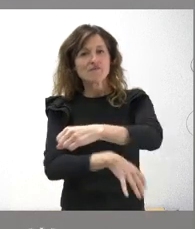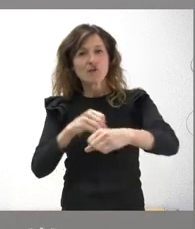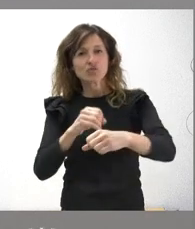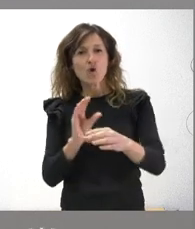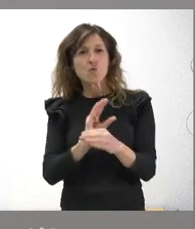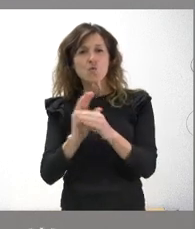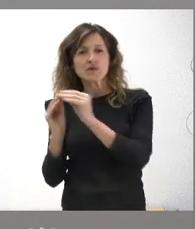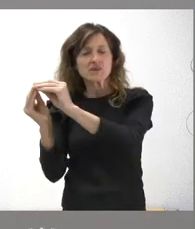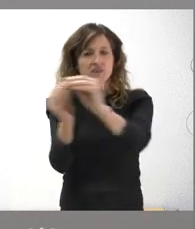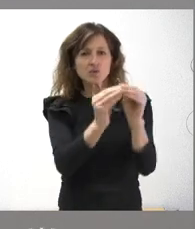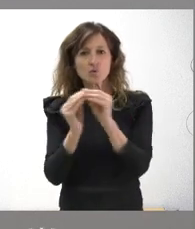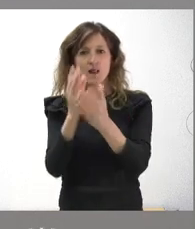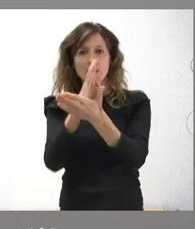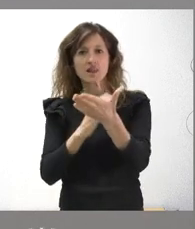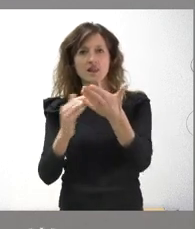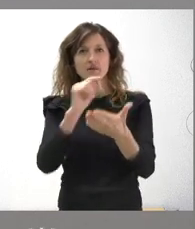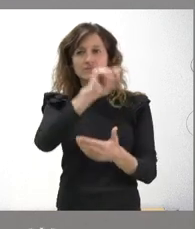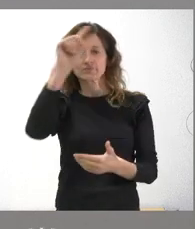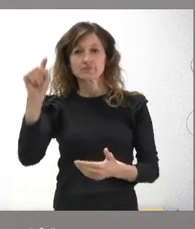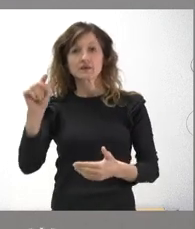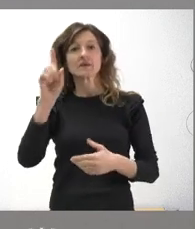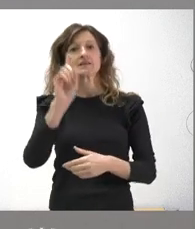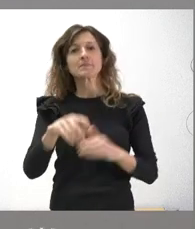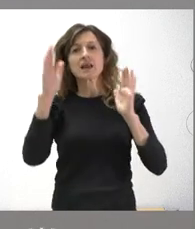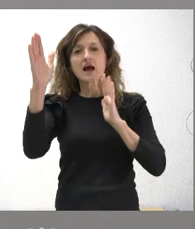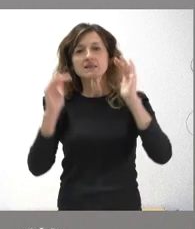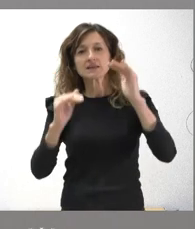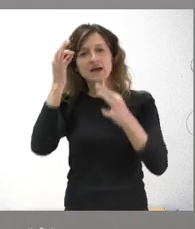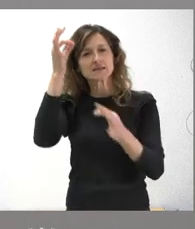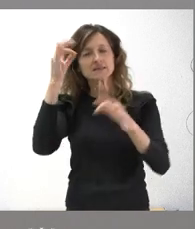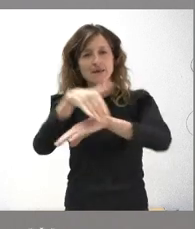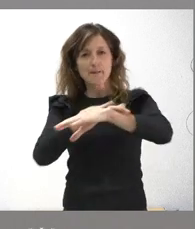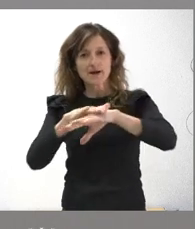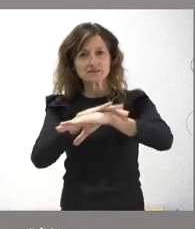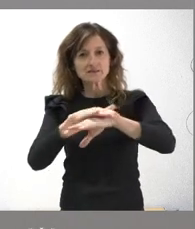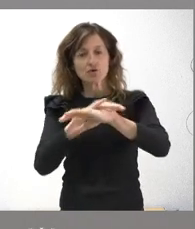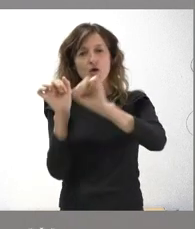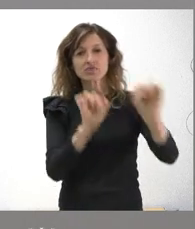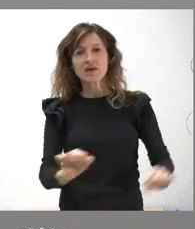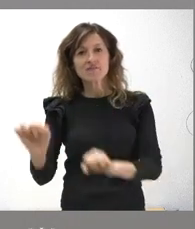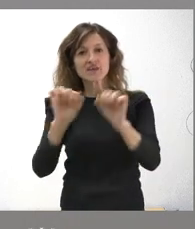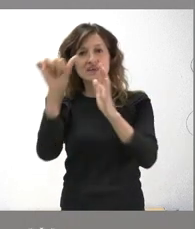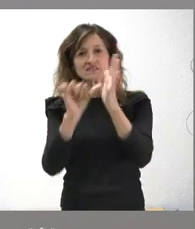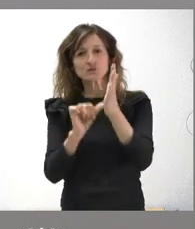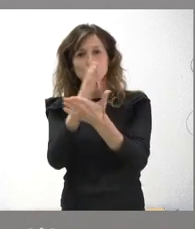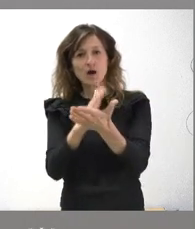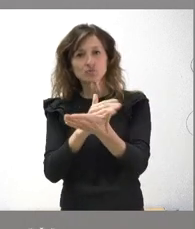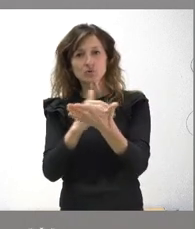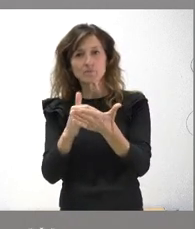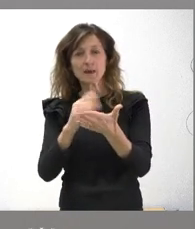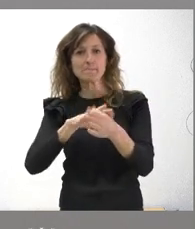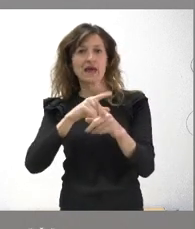igualdad a todas las comunidades autónomas y que se atiendan a Los criterios básicos que defiende nuestro estatuto de autonomía en el